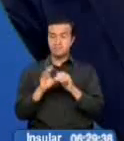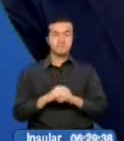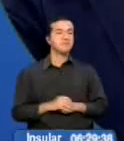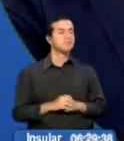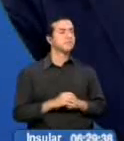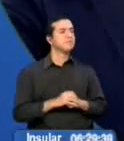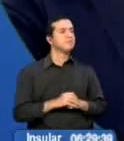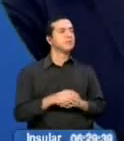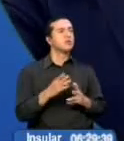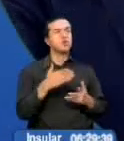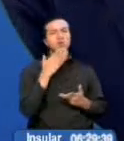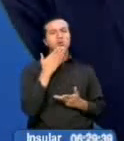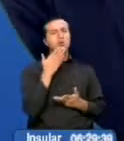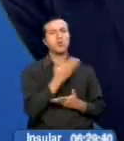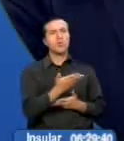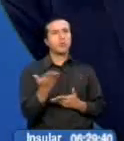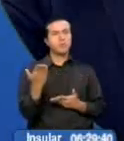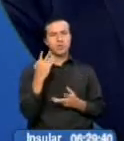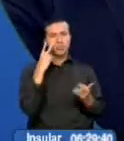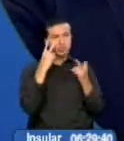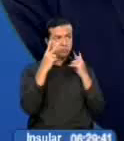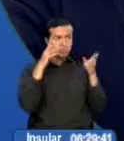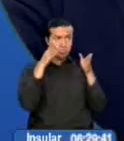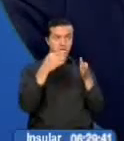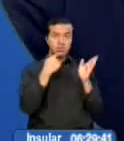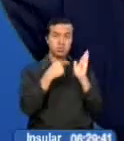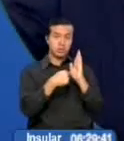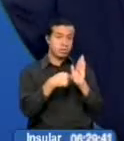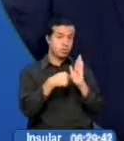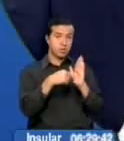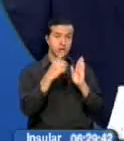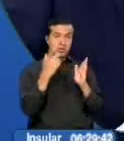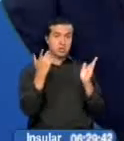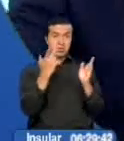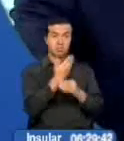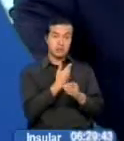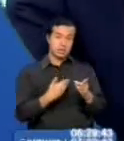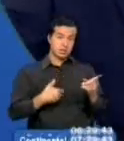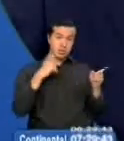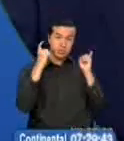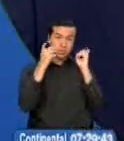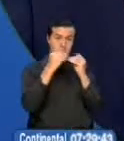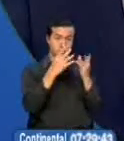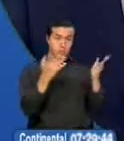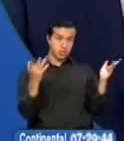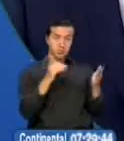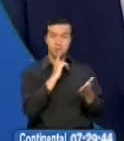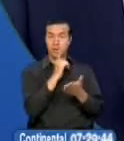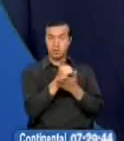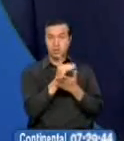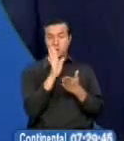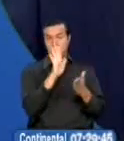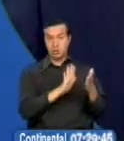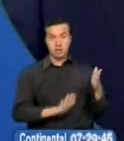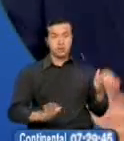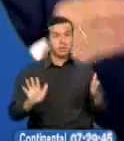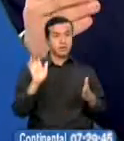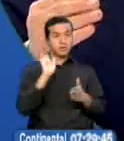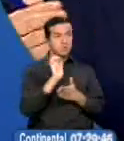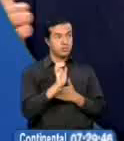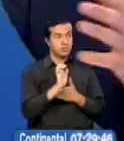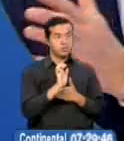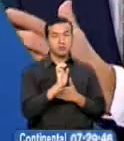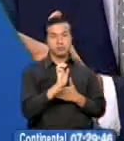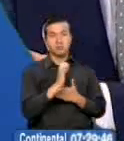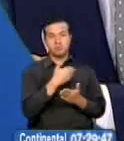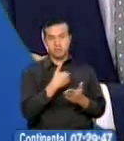el tema es con qué vara y desde qué óptica se mira. Tú mencionaste el hiperpresidencialismo. Es evidente que el Ecuador tiene un